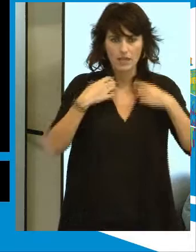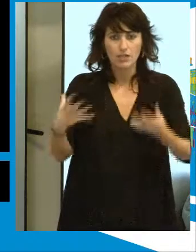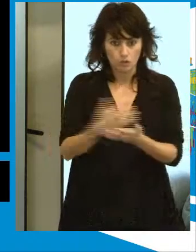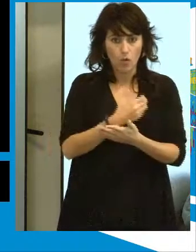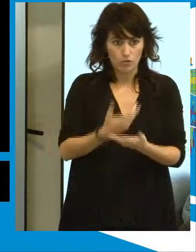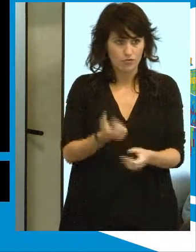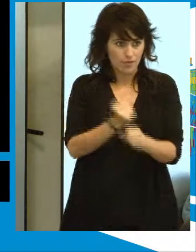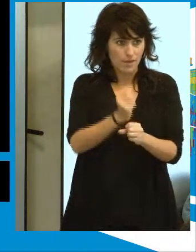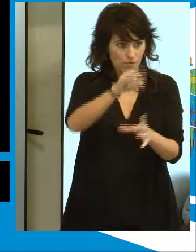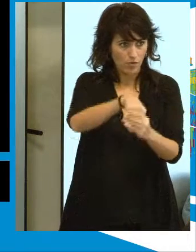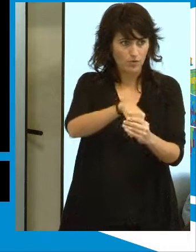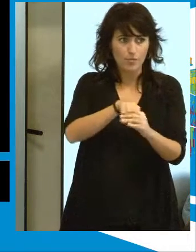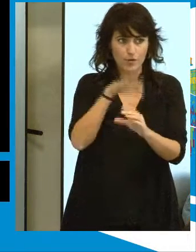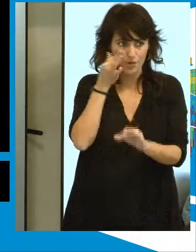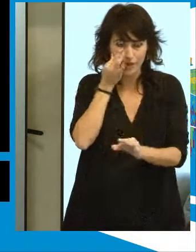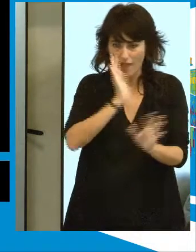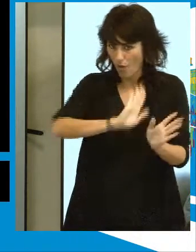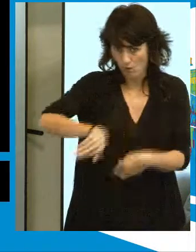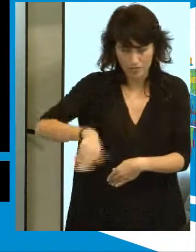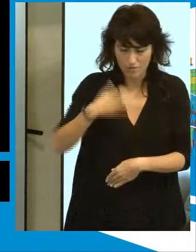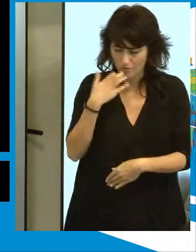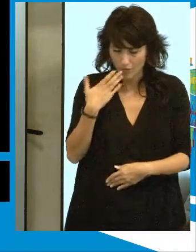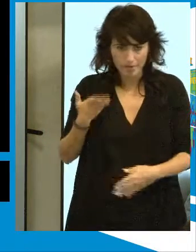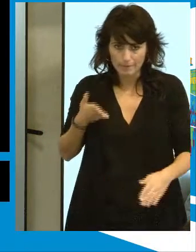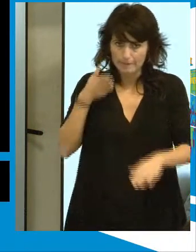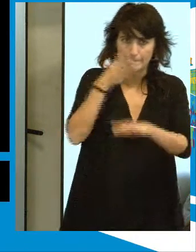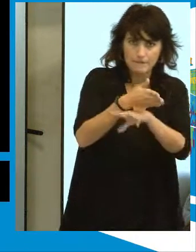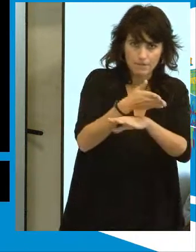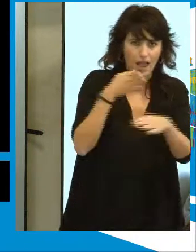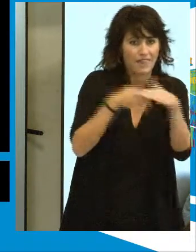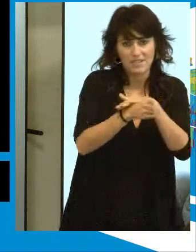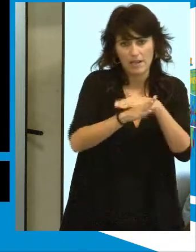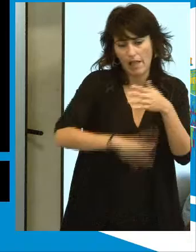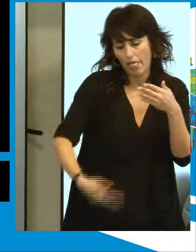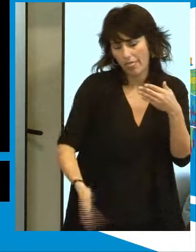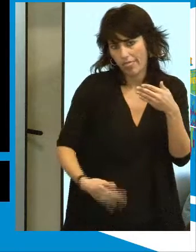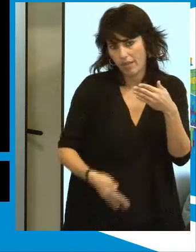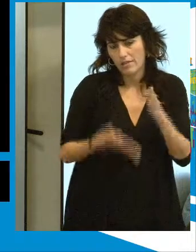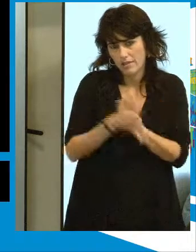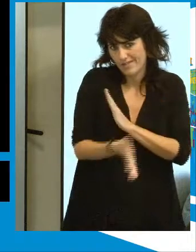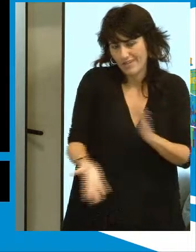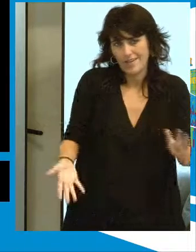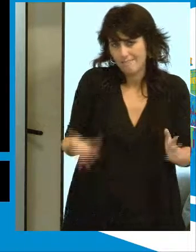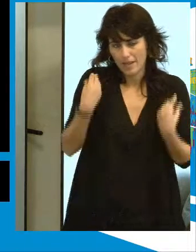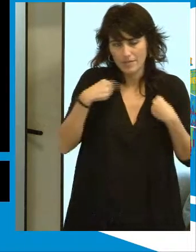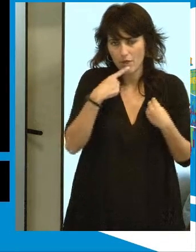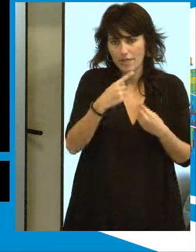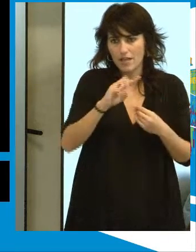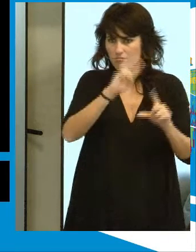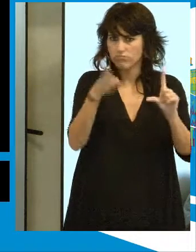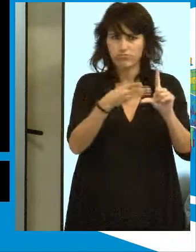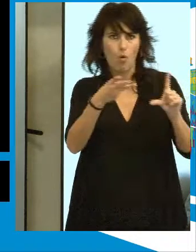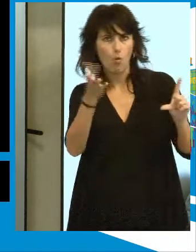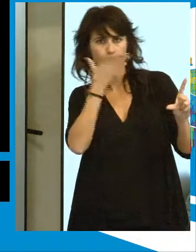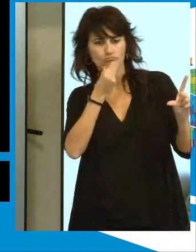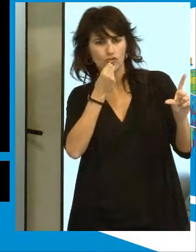pues la verdad es que siempre somos los últimos, ¿no?, de la cola. Llegas a cualquier sitio y la accesibilidad siempre está al final. Como tú comentabas, ¿no? El portal primero, muy chulo, muy